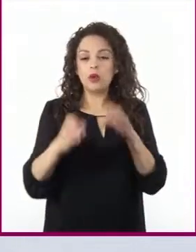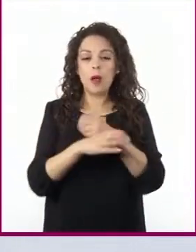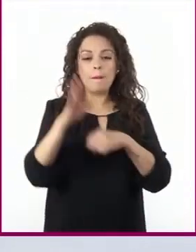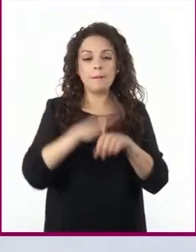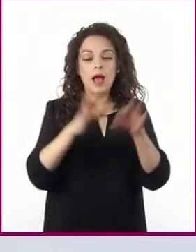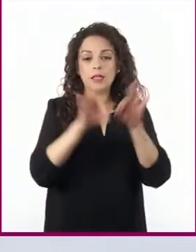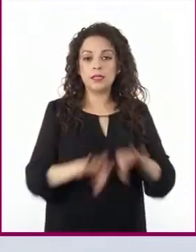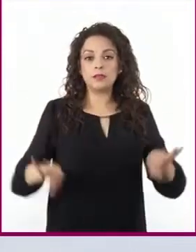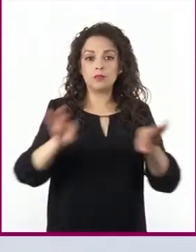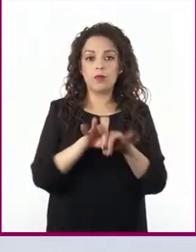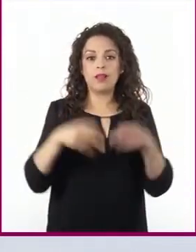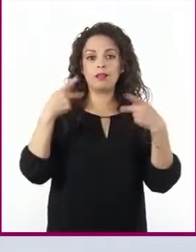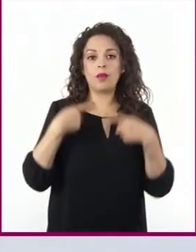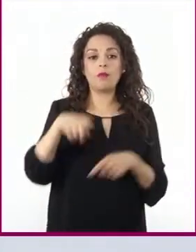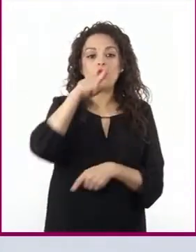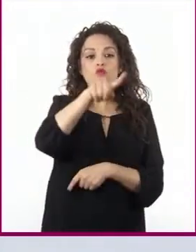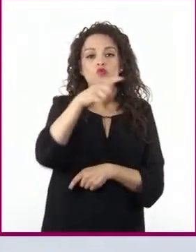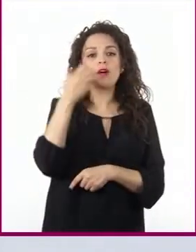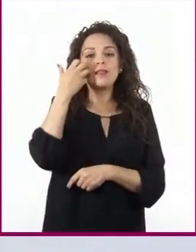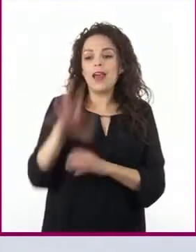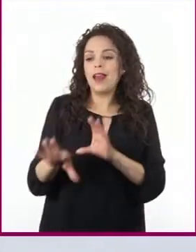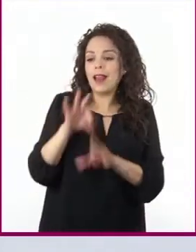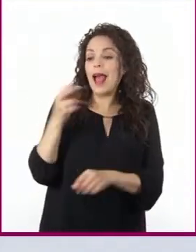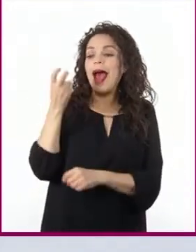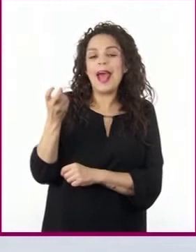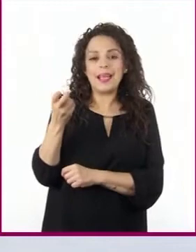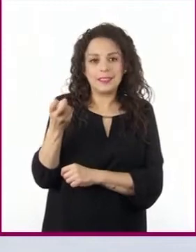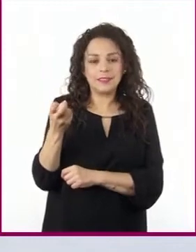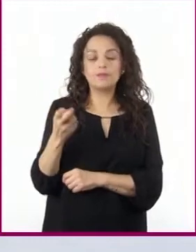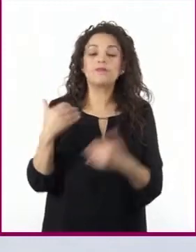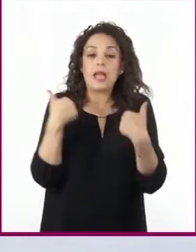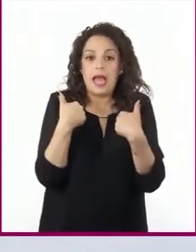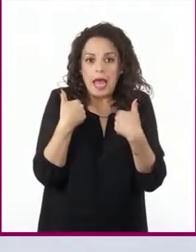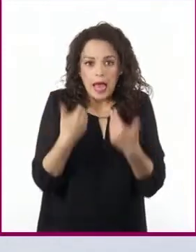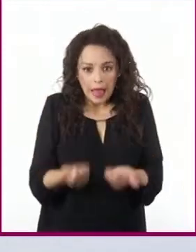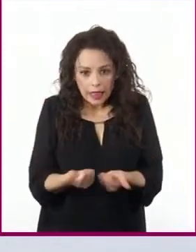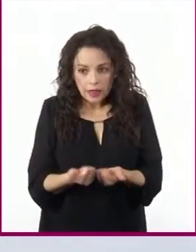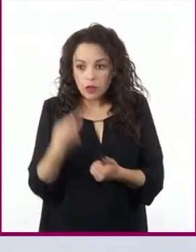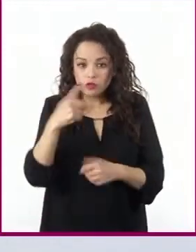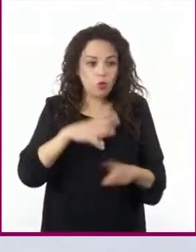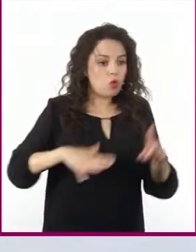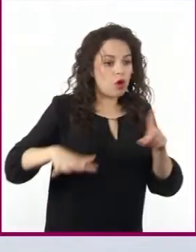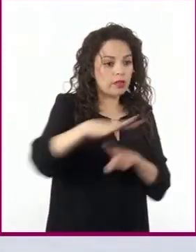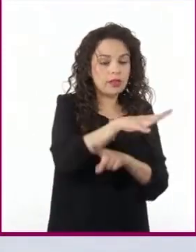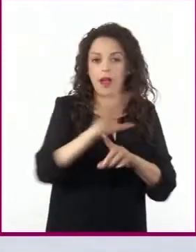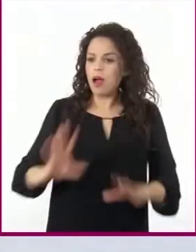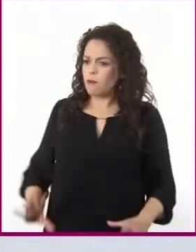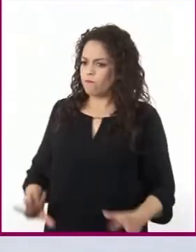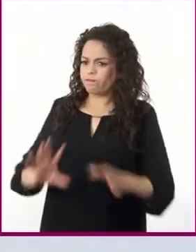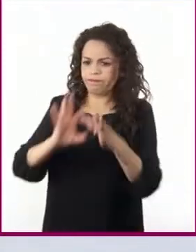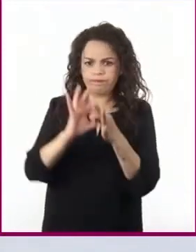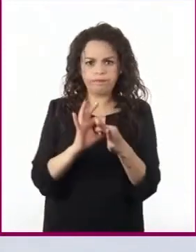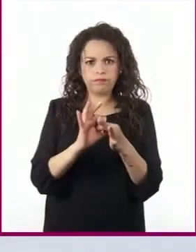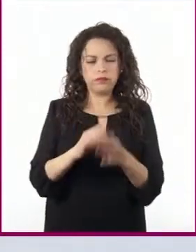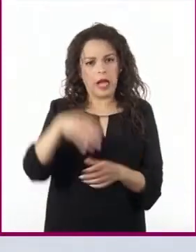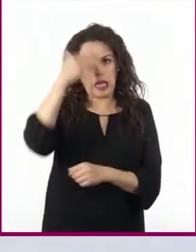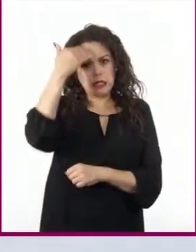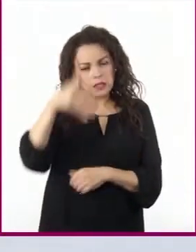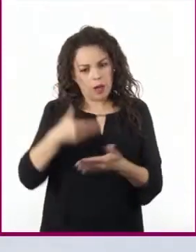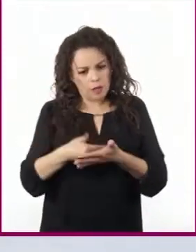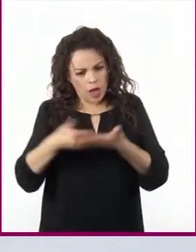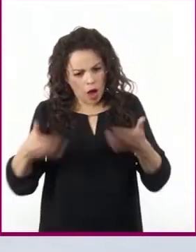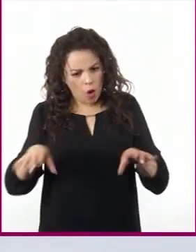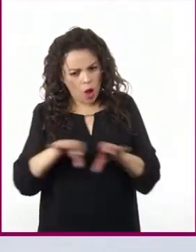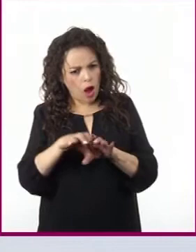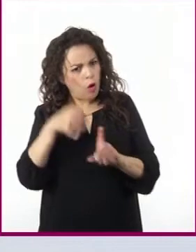personaje seleccionado, comprenderlos, relacionarlos con su contexto, ver cómo impactan en la actualidad.